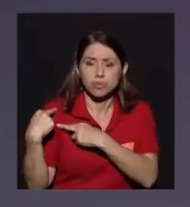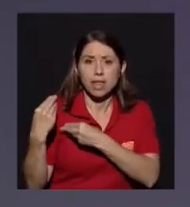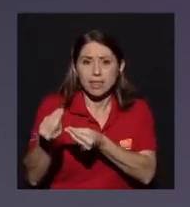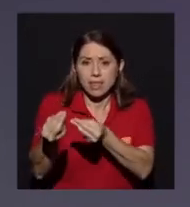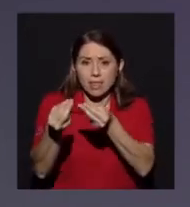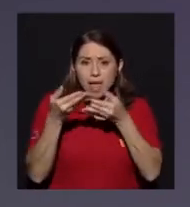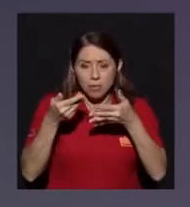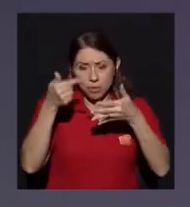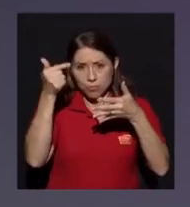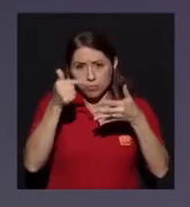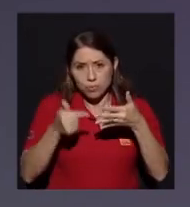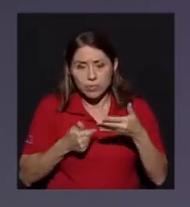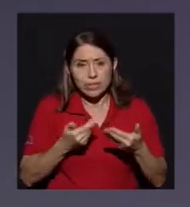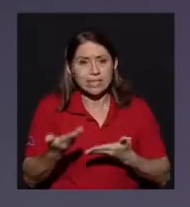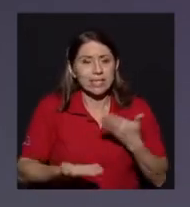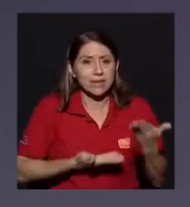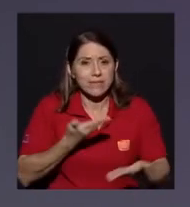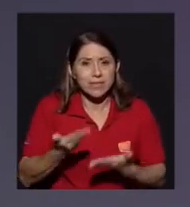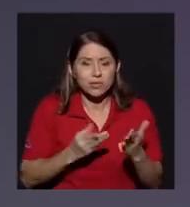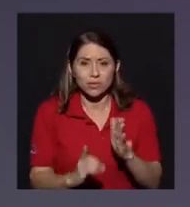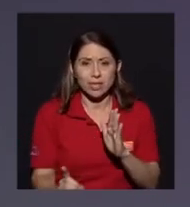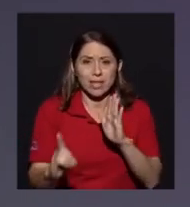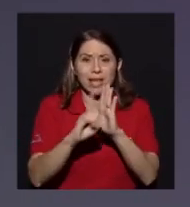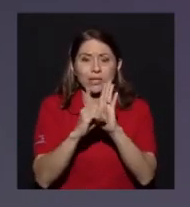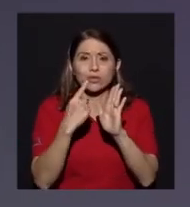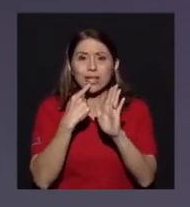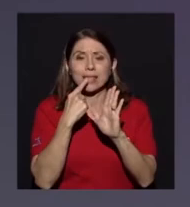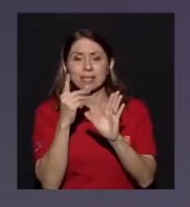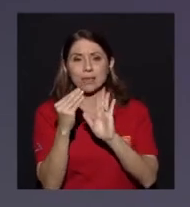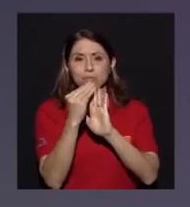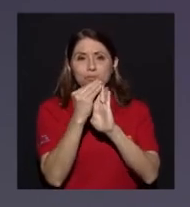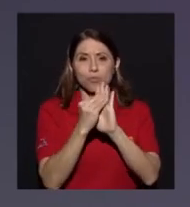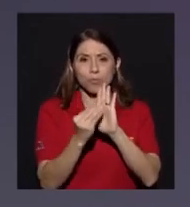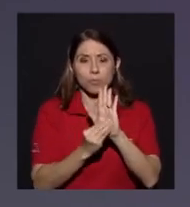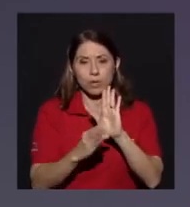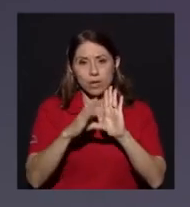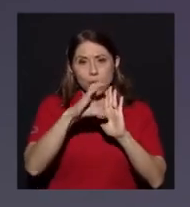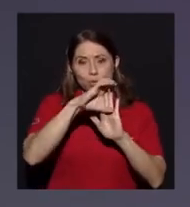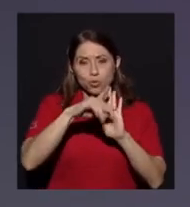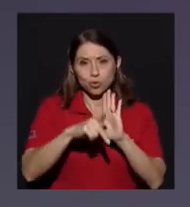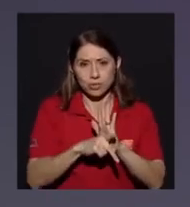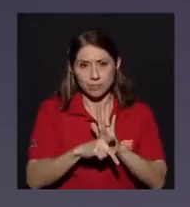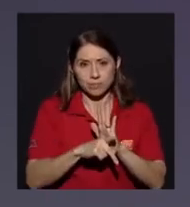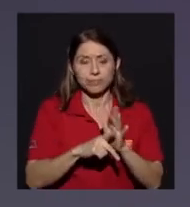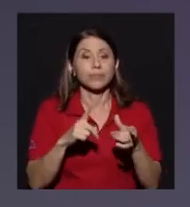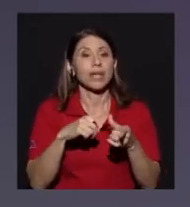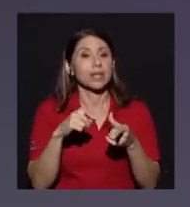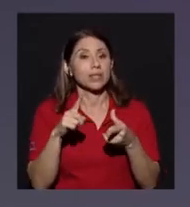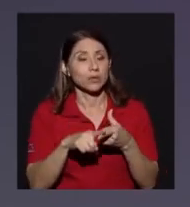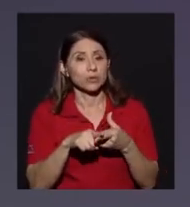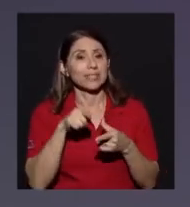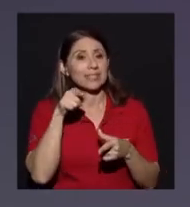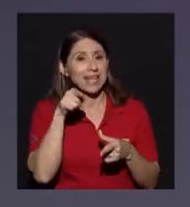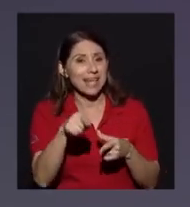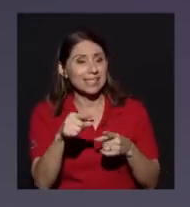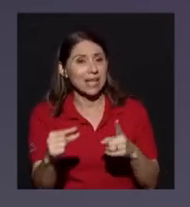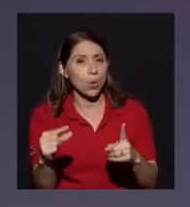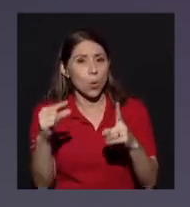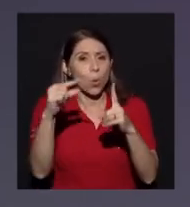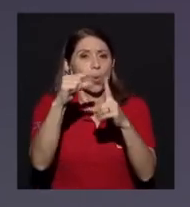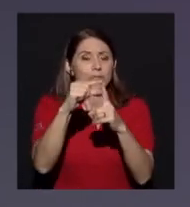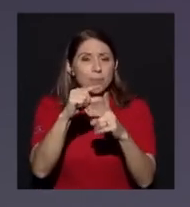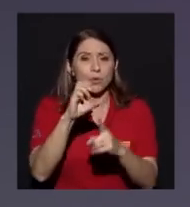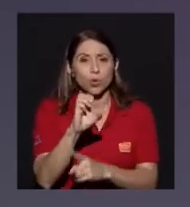todos los servicios y todos los derechos que la constitución plantea como tal entonces es ese concepto de ciudadanía